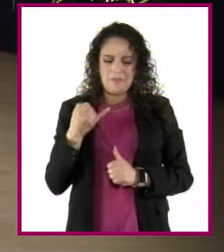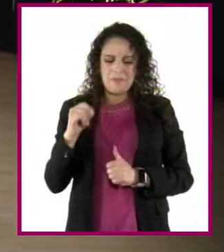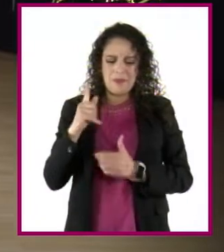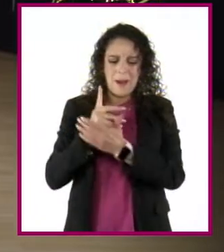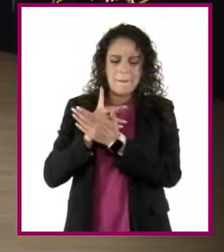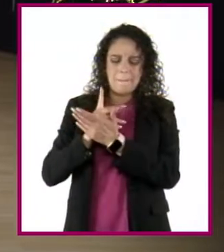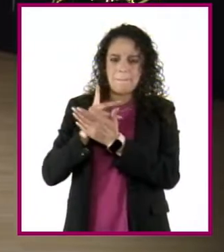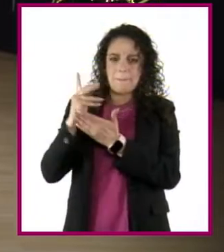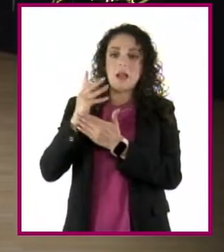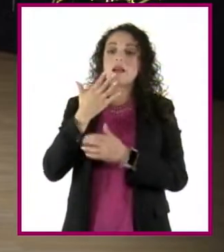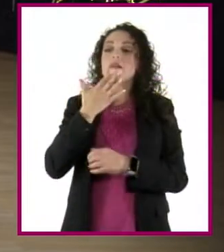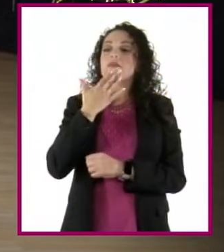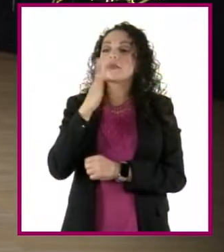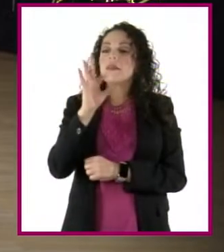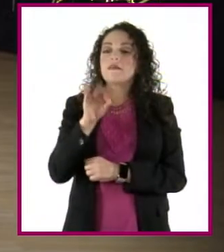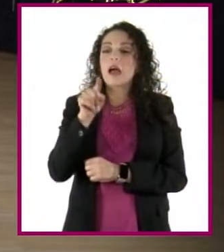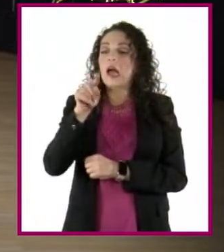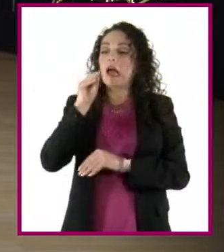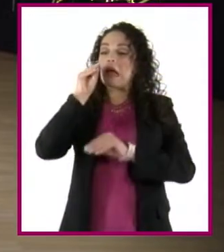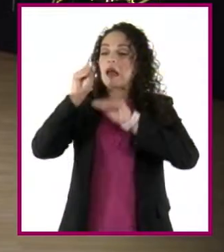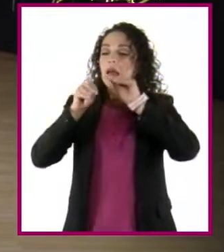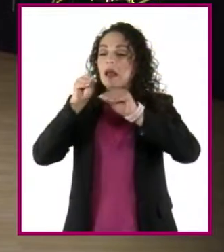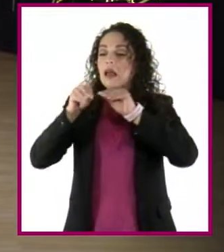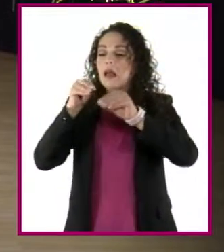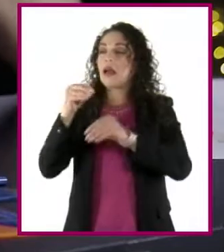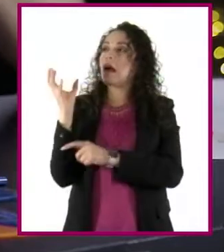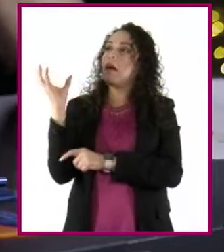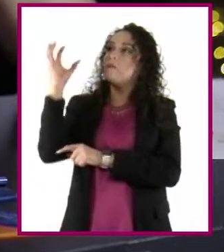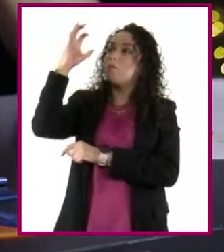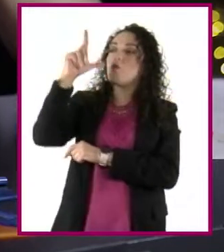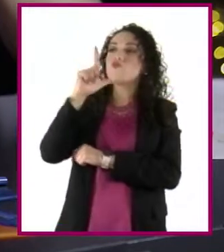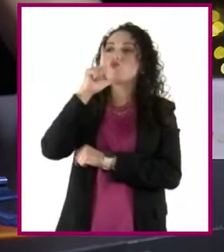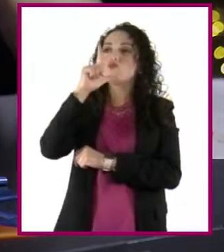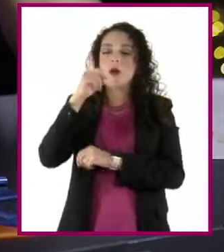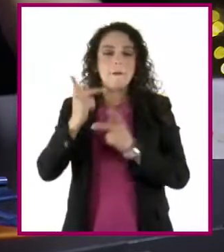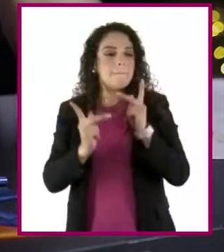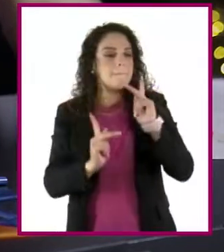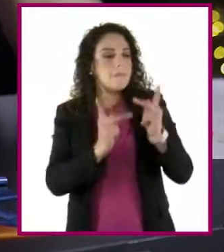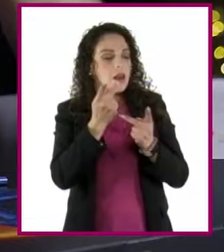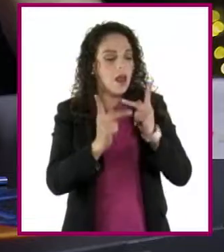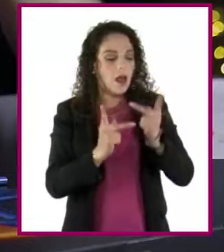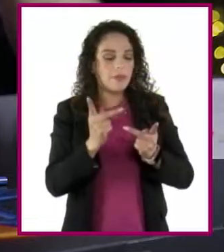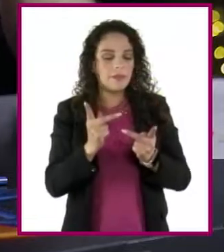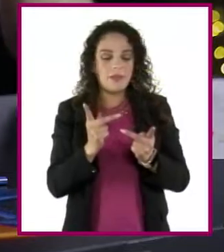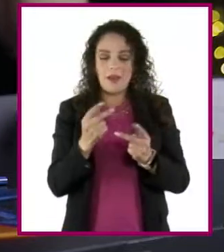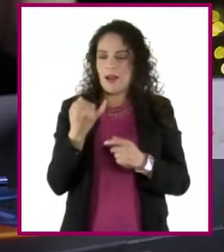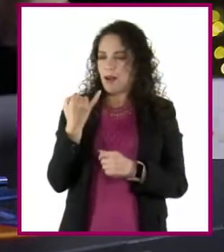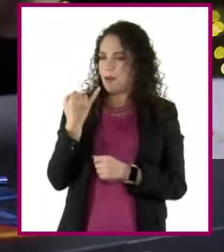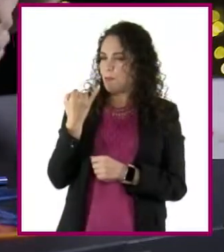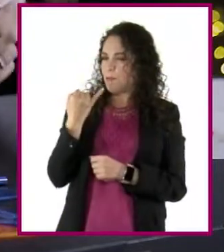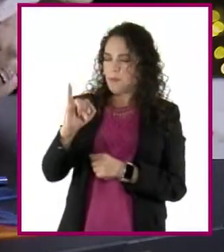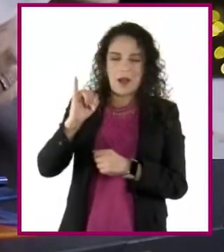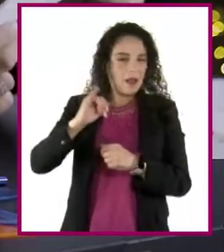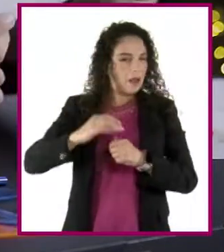Era un ejercicio sencillo. Mira que poner faroles y plantitas. Te pasas, Ernesto.